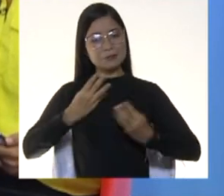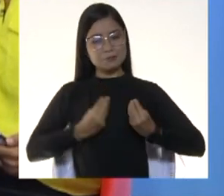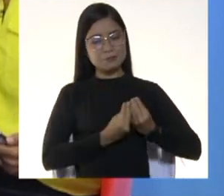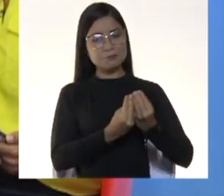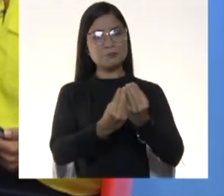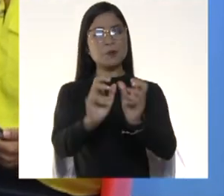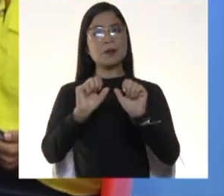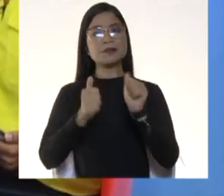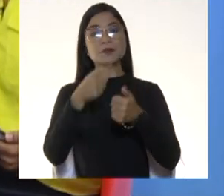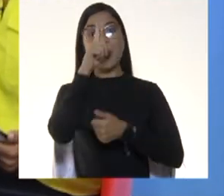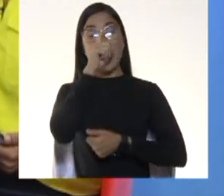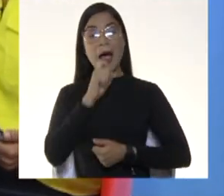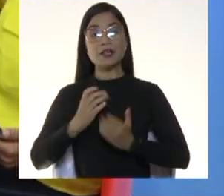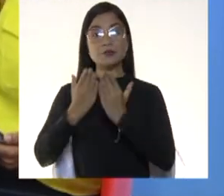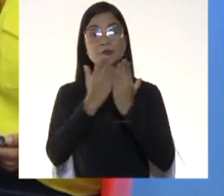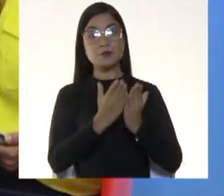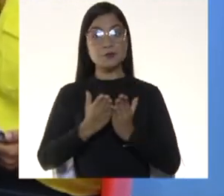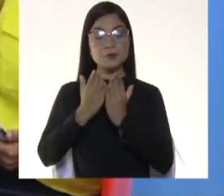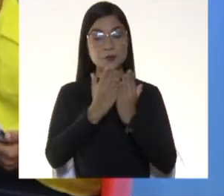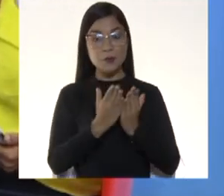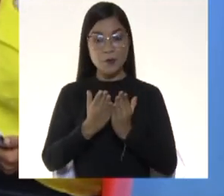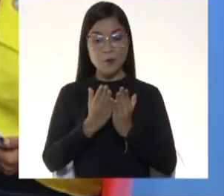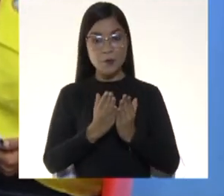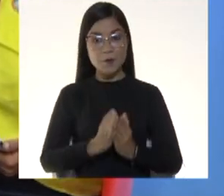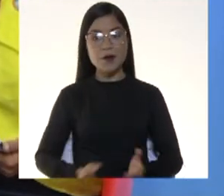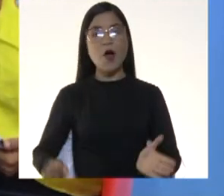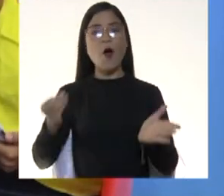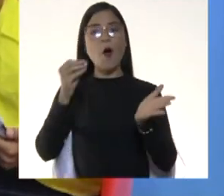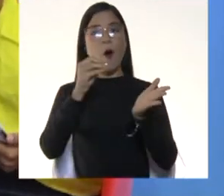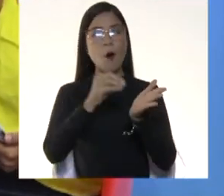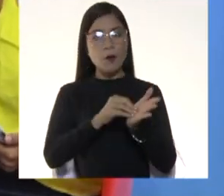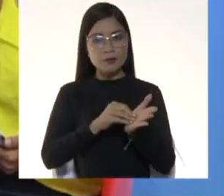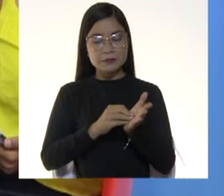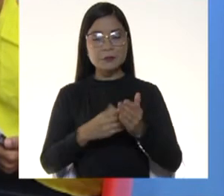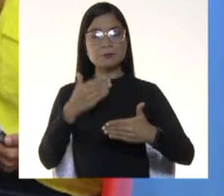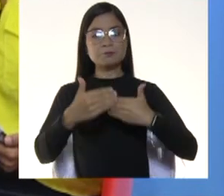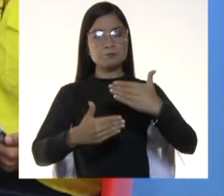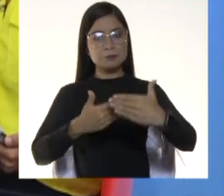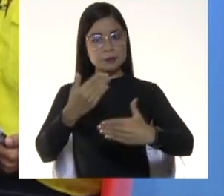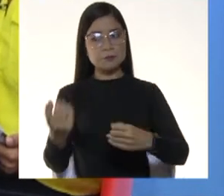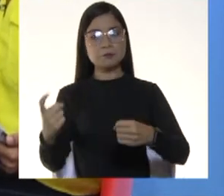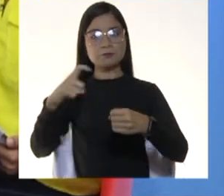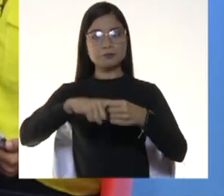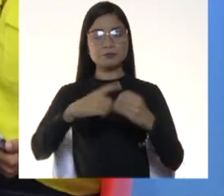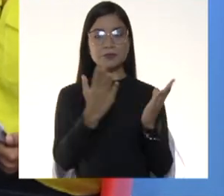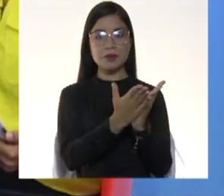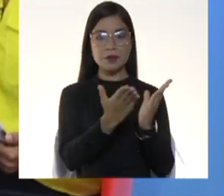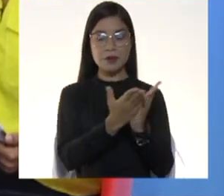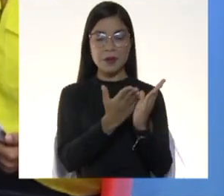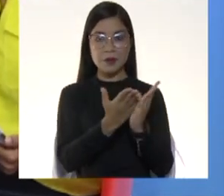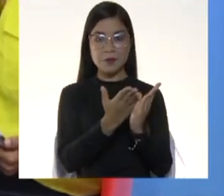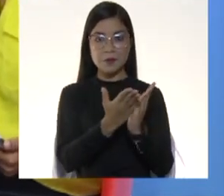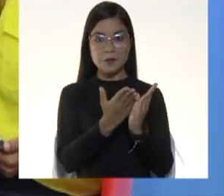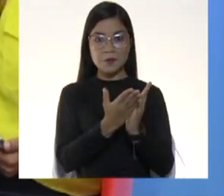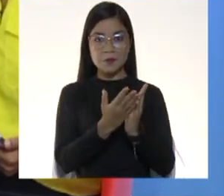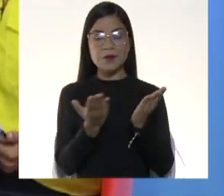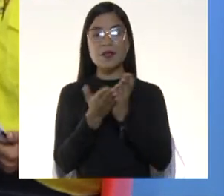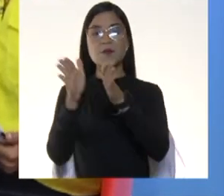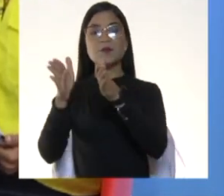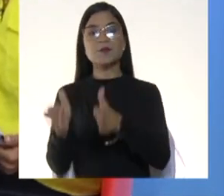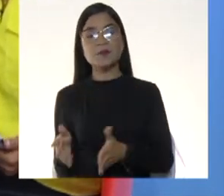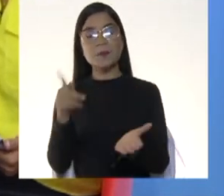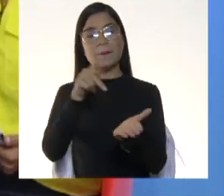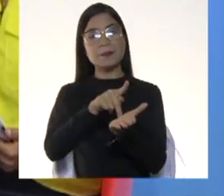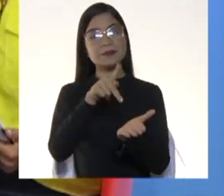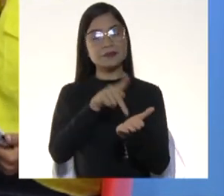escolar bicentenario con un regreso progresivo y seguro de nuestros estudiantes y participantes a